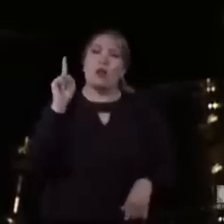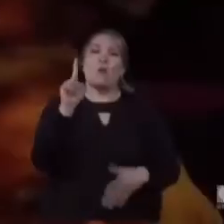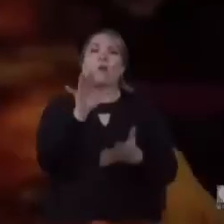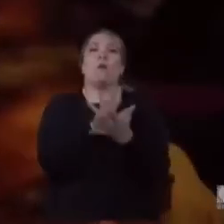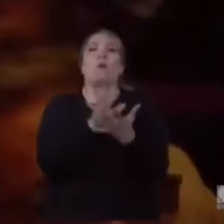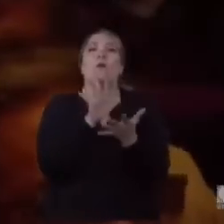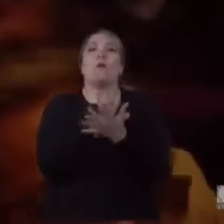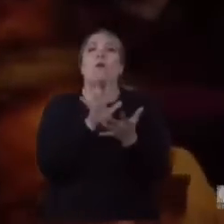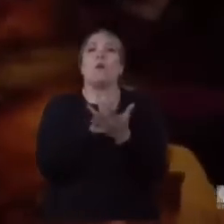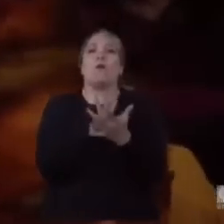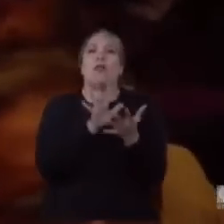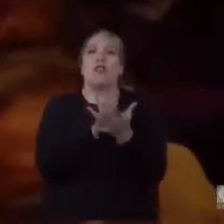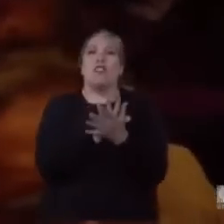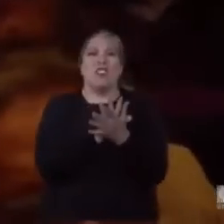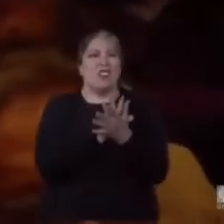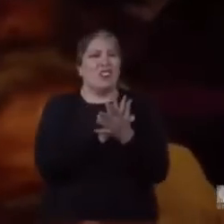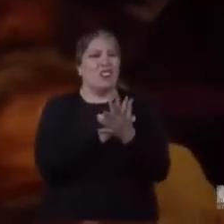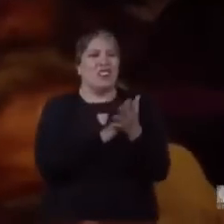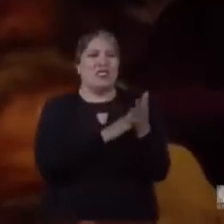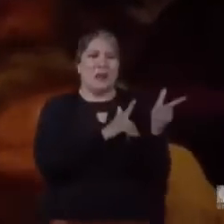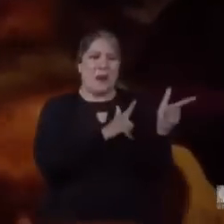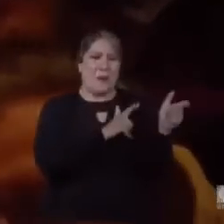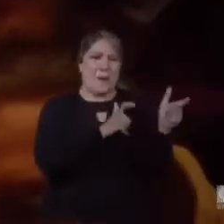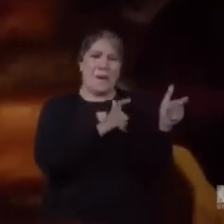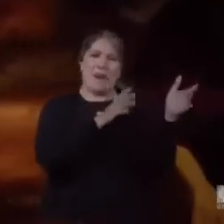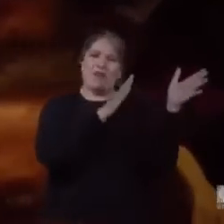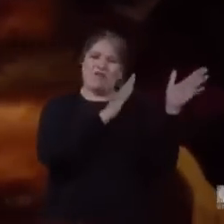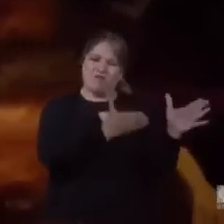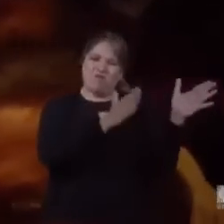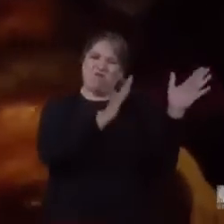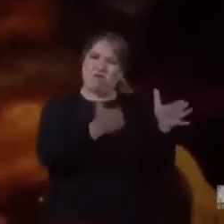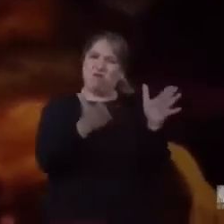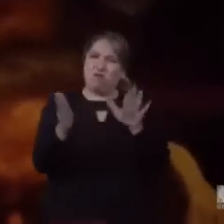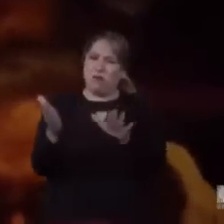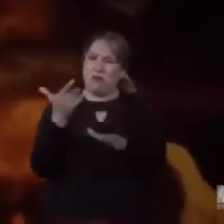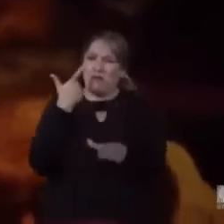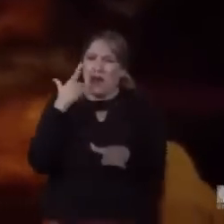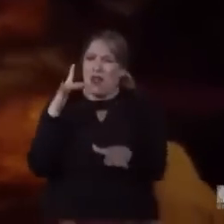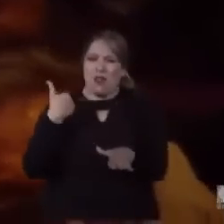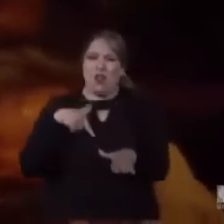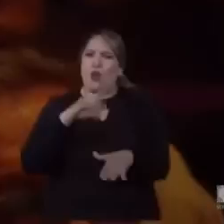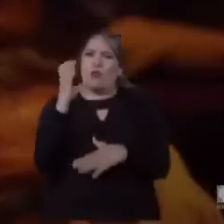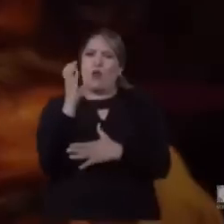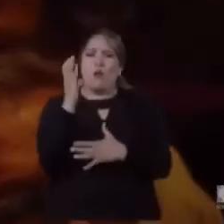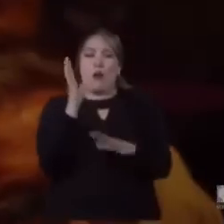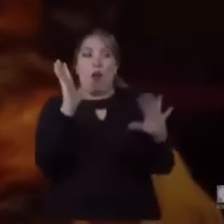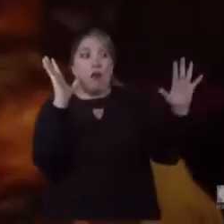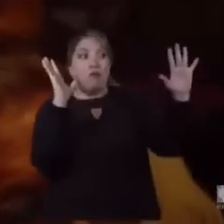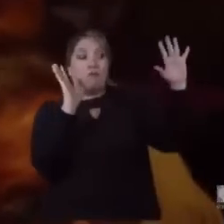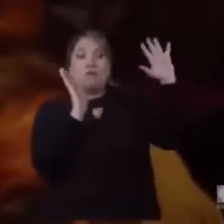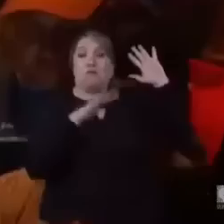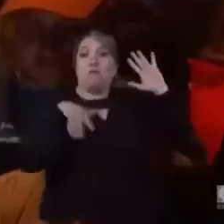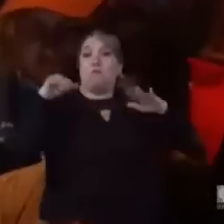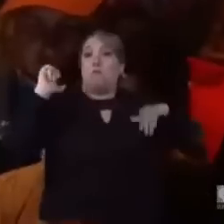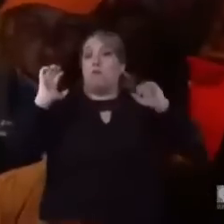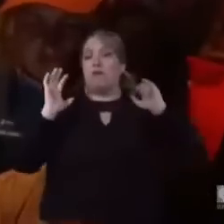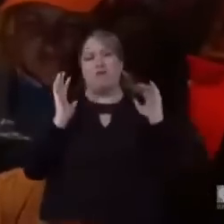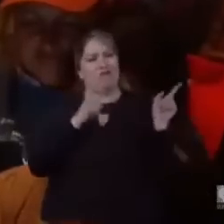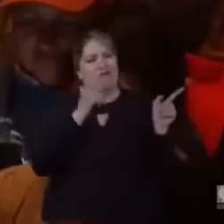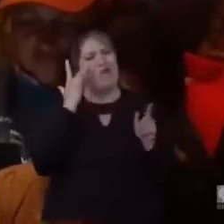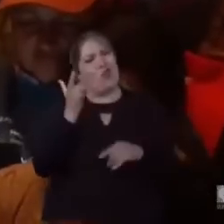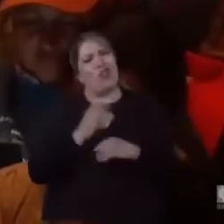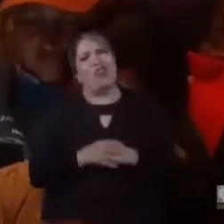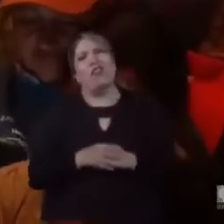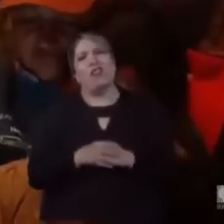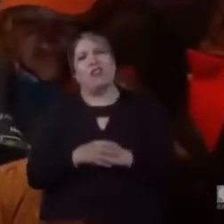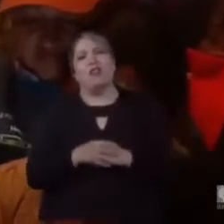años este despedazamiento de nosotros mismos como si no fuera con nosotros? ¿Por qué vimos